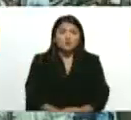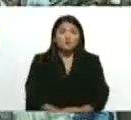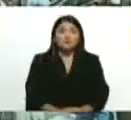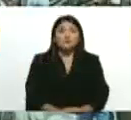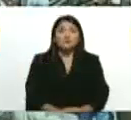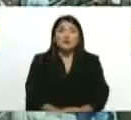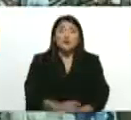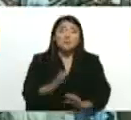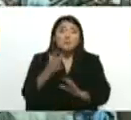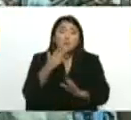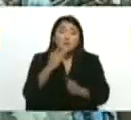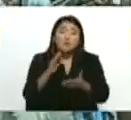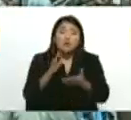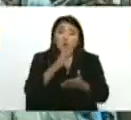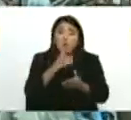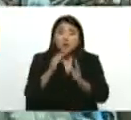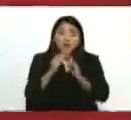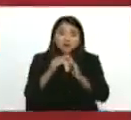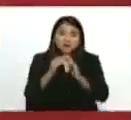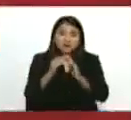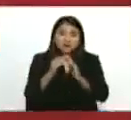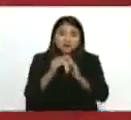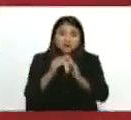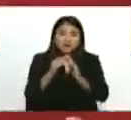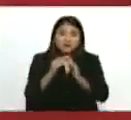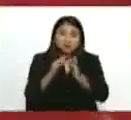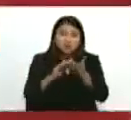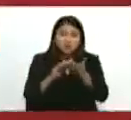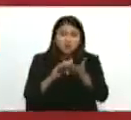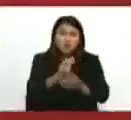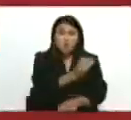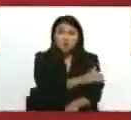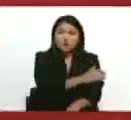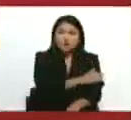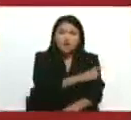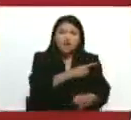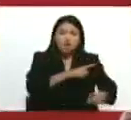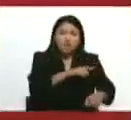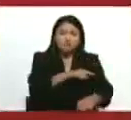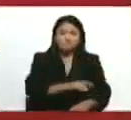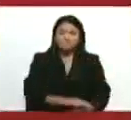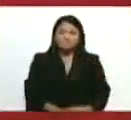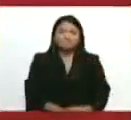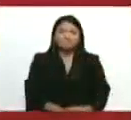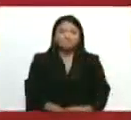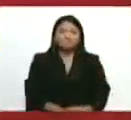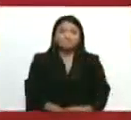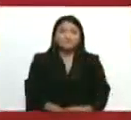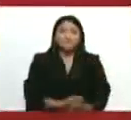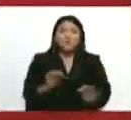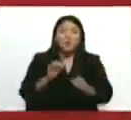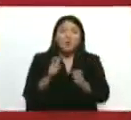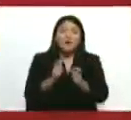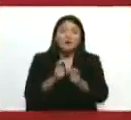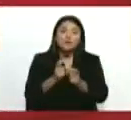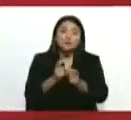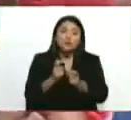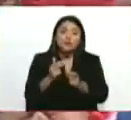de la vivienda se va a solucionar gobernando la derecha? ¿Ustedes creen que el problema de la gasolina se va a